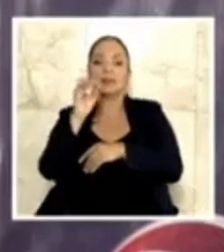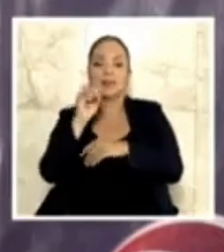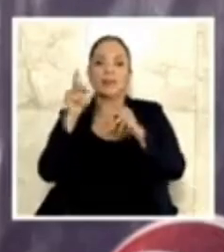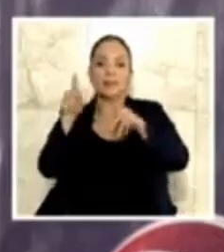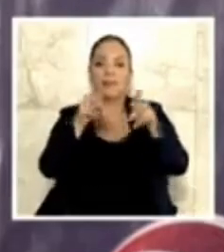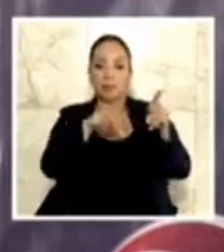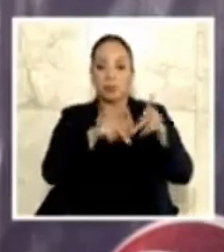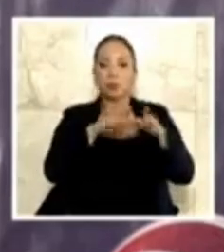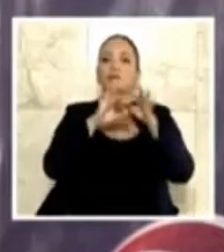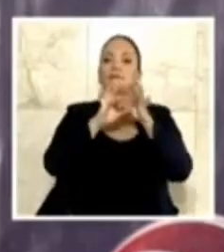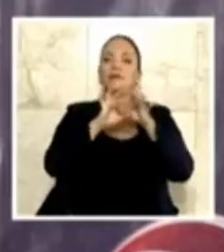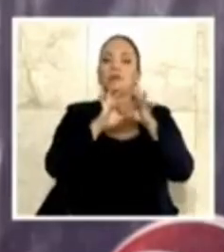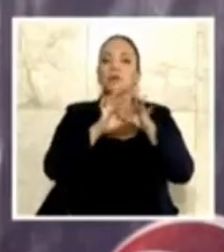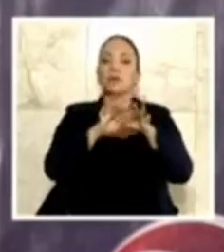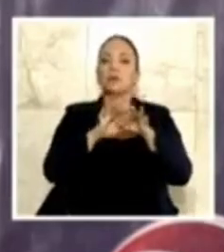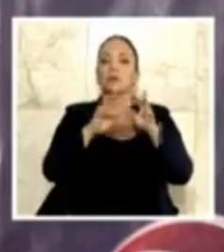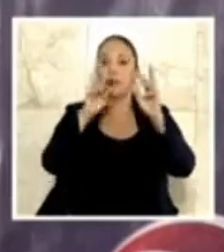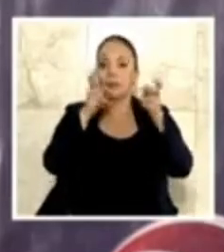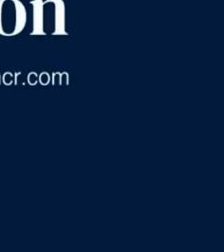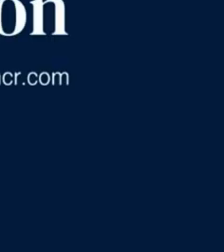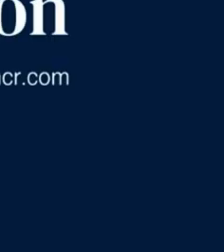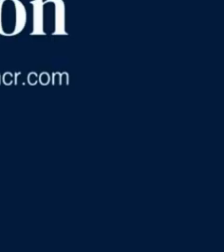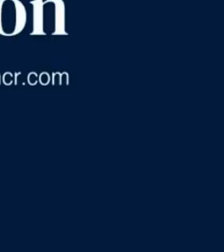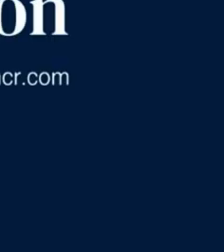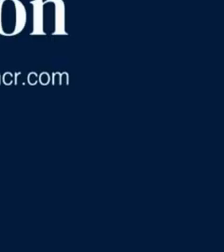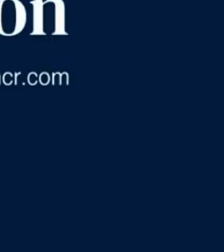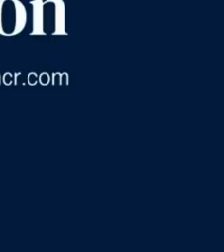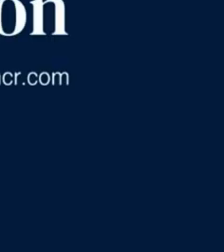individuos relacionados con esos sucesos.